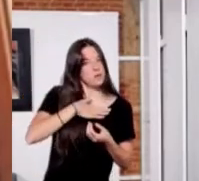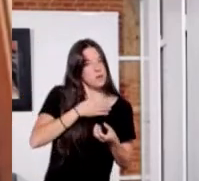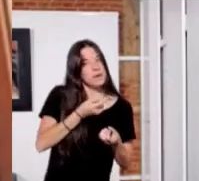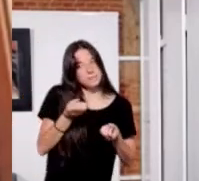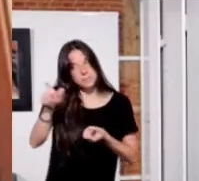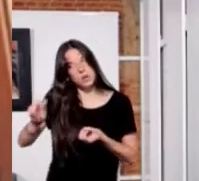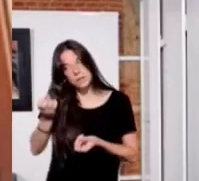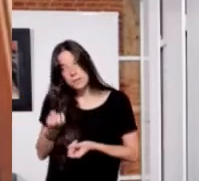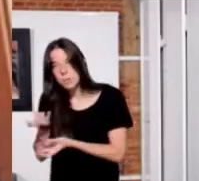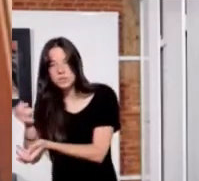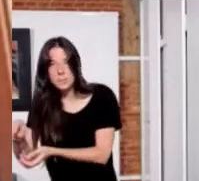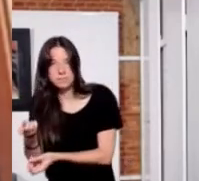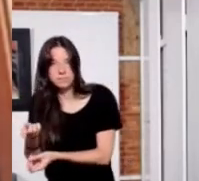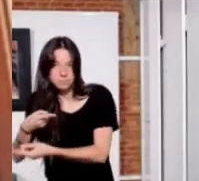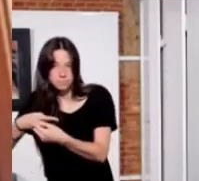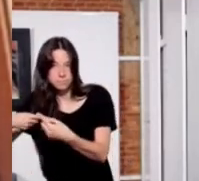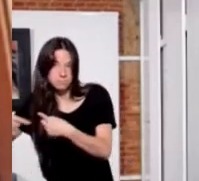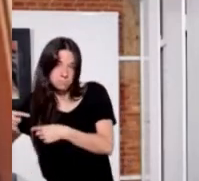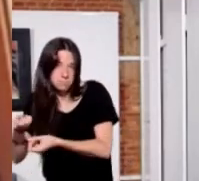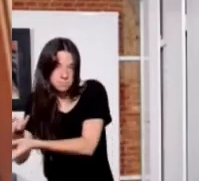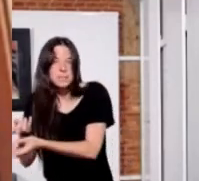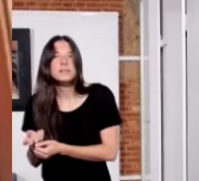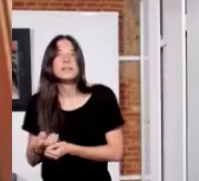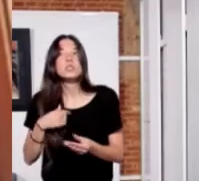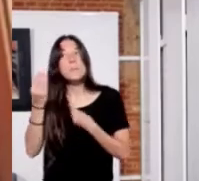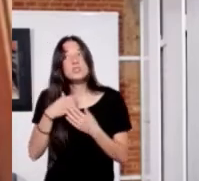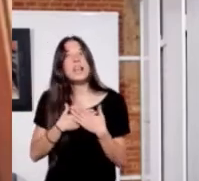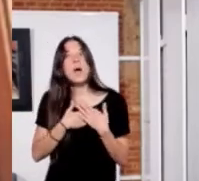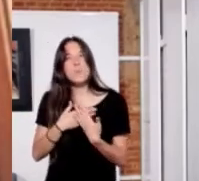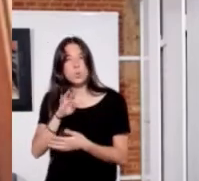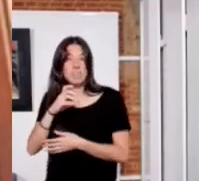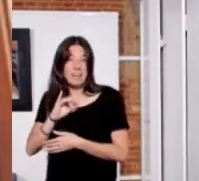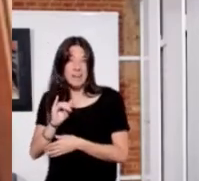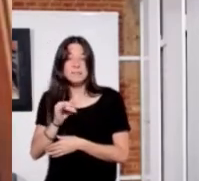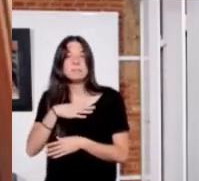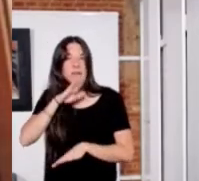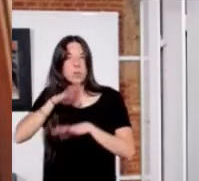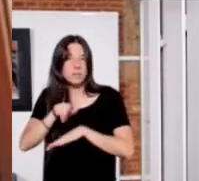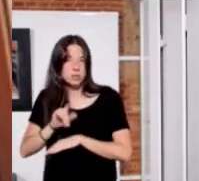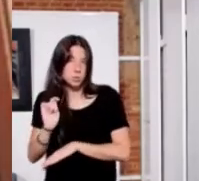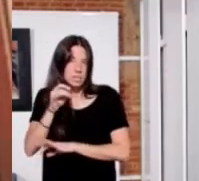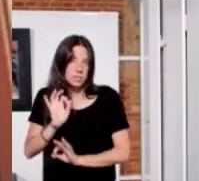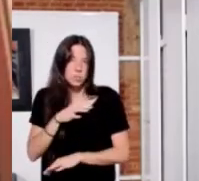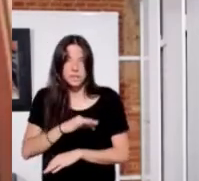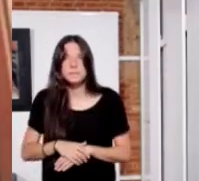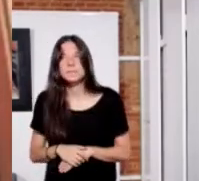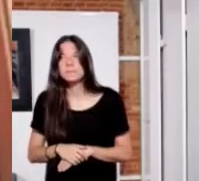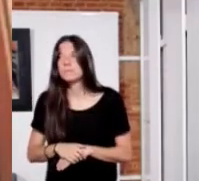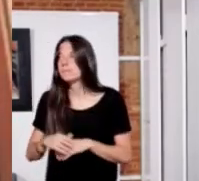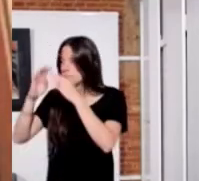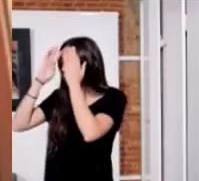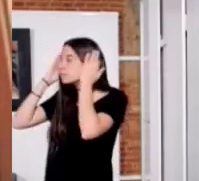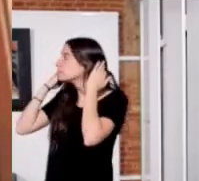la Voluntateca viene a cubrir eso. Segundo punto, hay que evaluar. Espera, madre